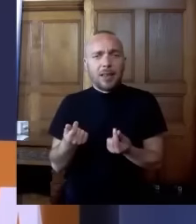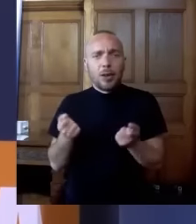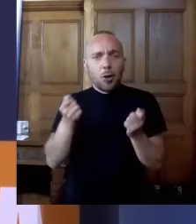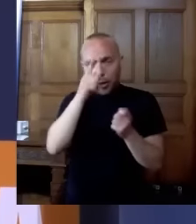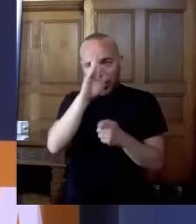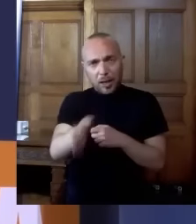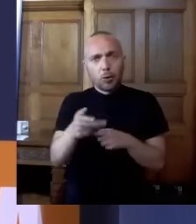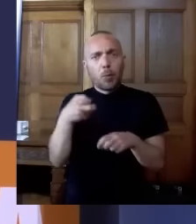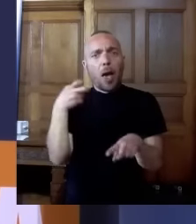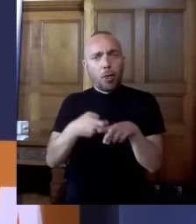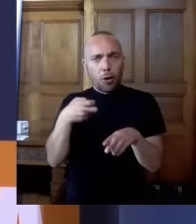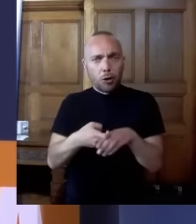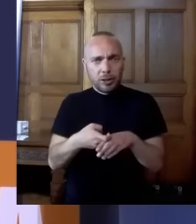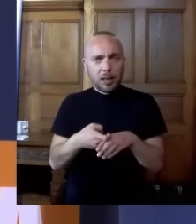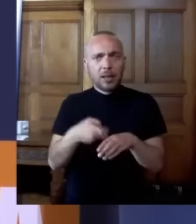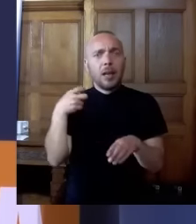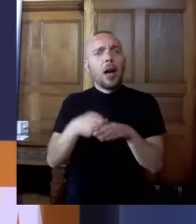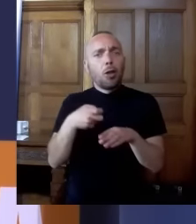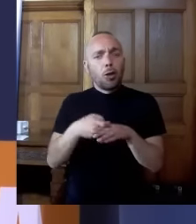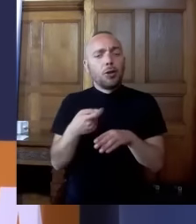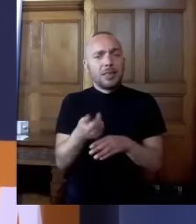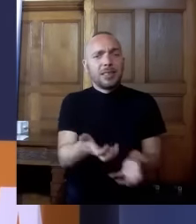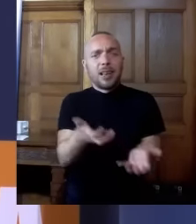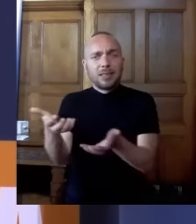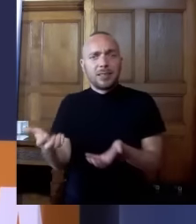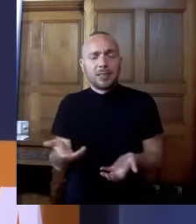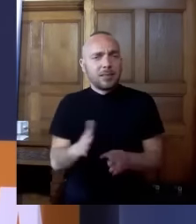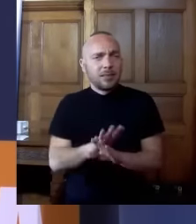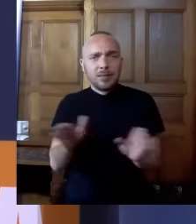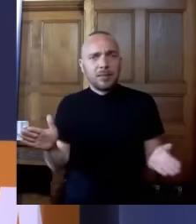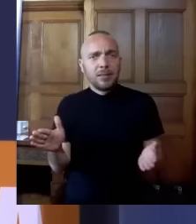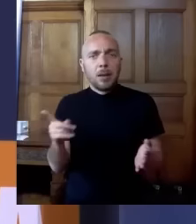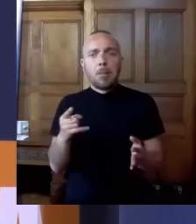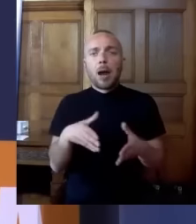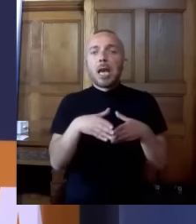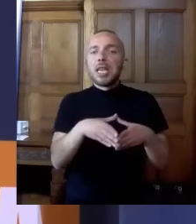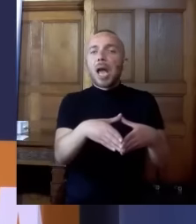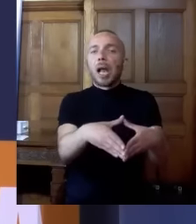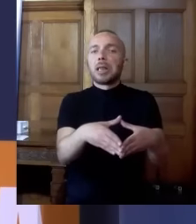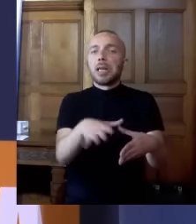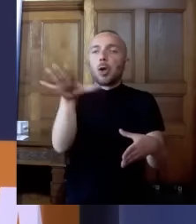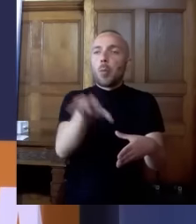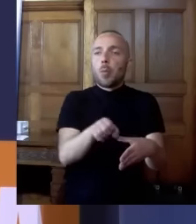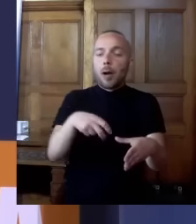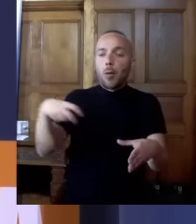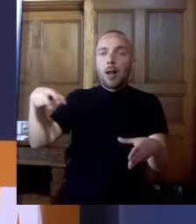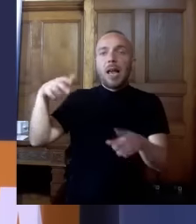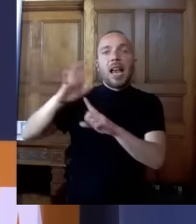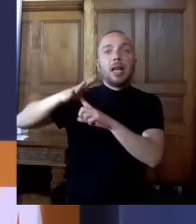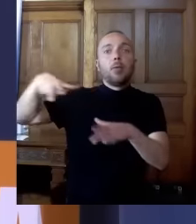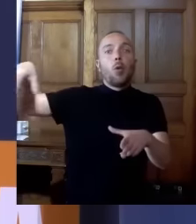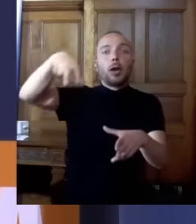accionistas va directamente a los bolsillos de los grandes accionistas para comprarse un yate con el ipuerto como el señor Amancio